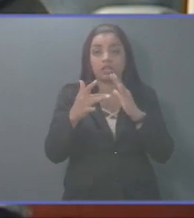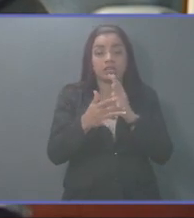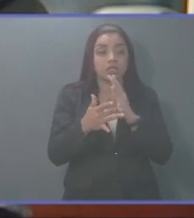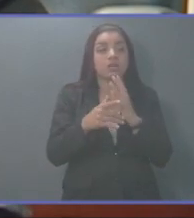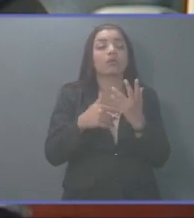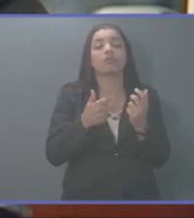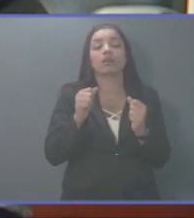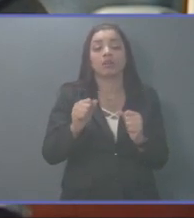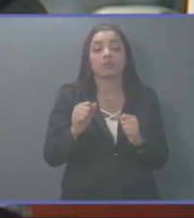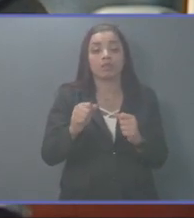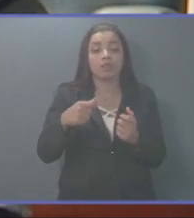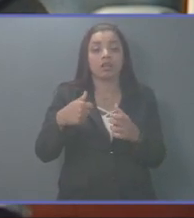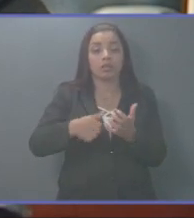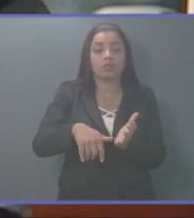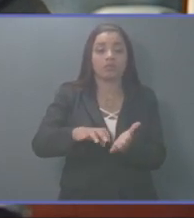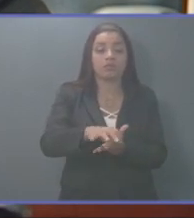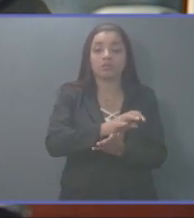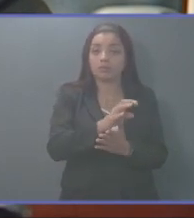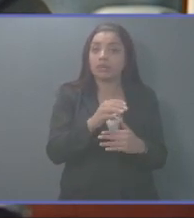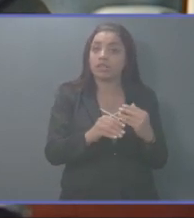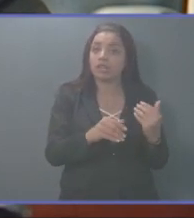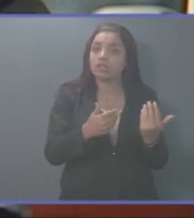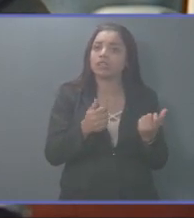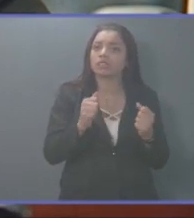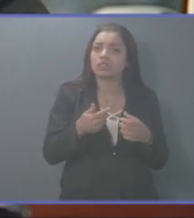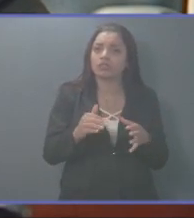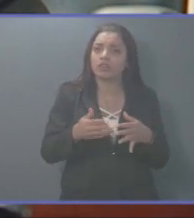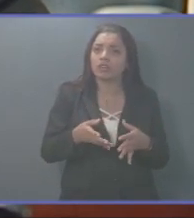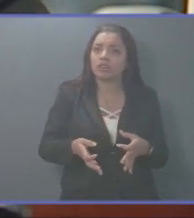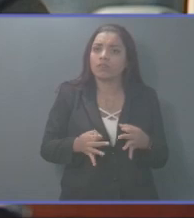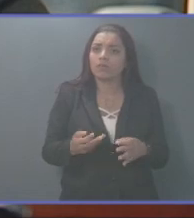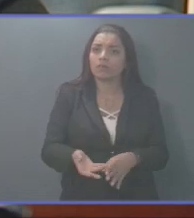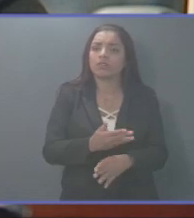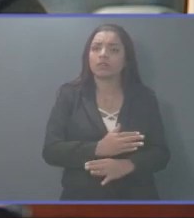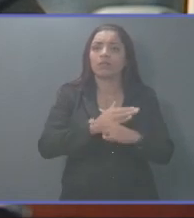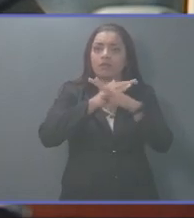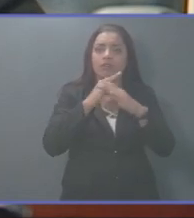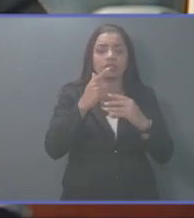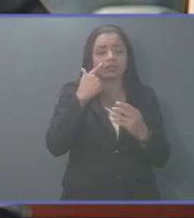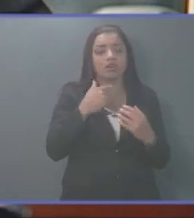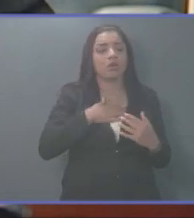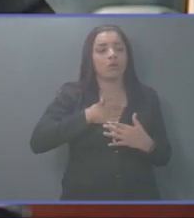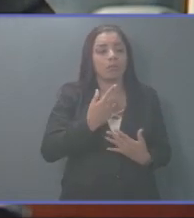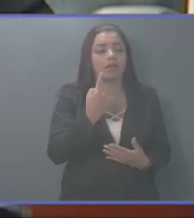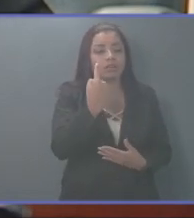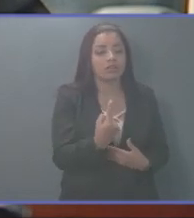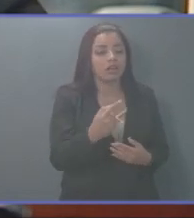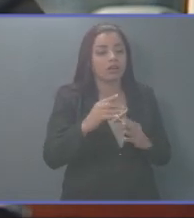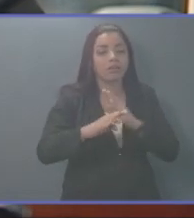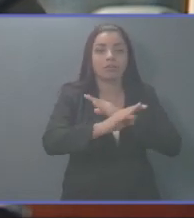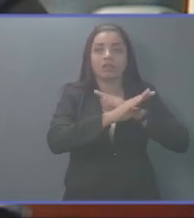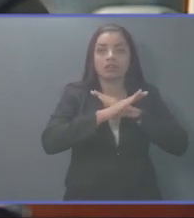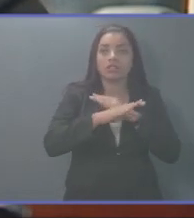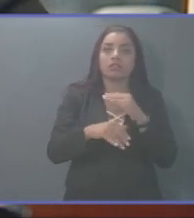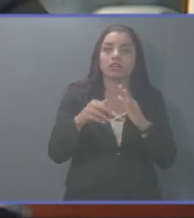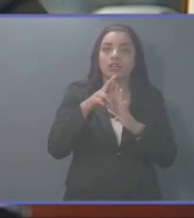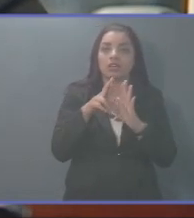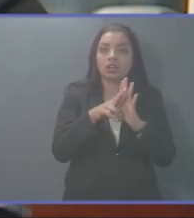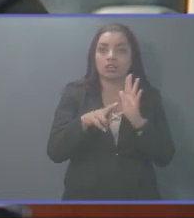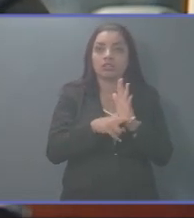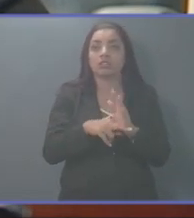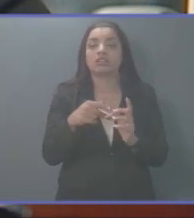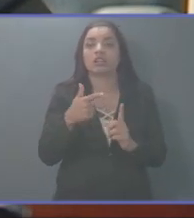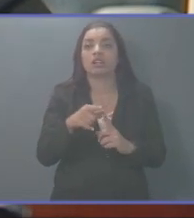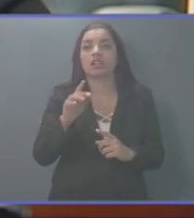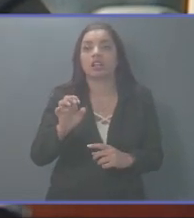las gobernaciones y municipalidades en la creación de mecanismos locales de prevención, asistencia humanitaria, protección, soluciones duraderas y registro de casos.